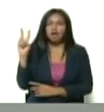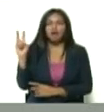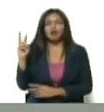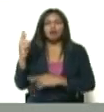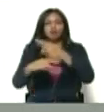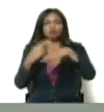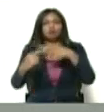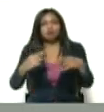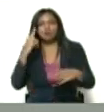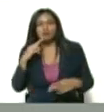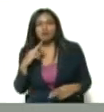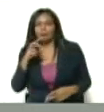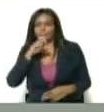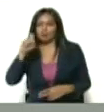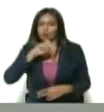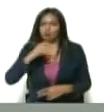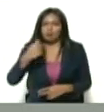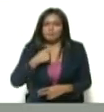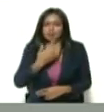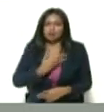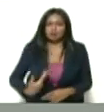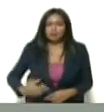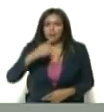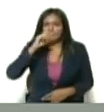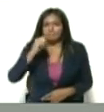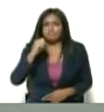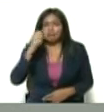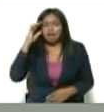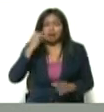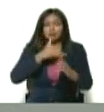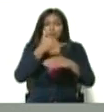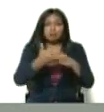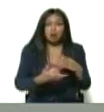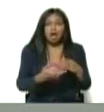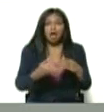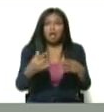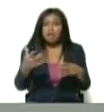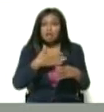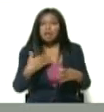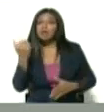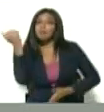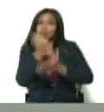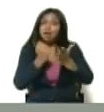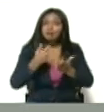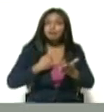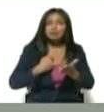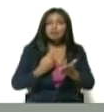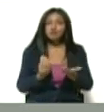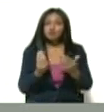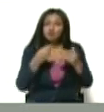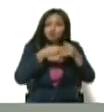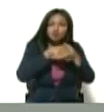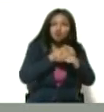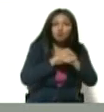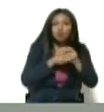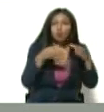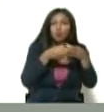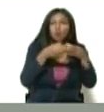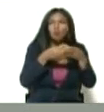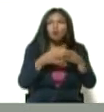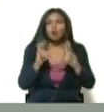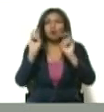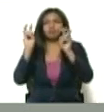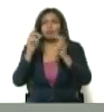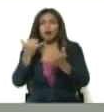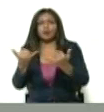a mí y tiene planes para matarme, grupos para matarme, los tiene por ahí infiltrados. Ese es otro tema que no voy a